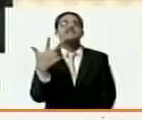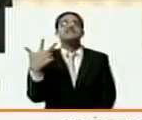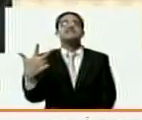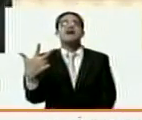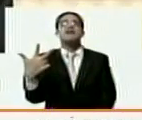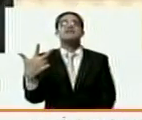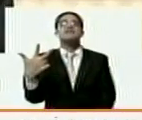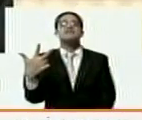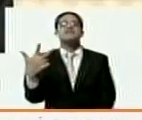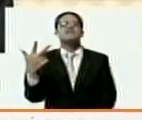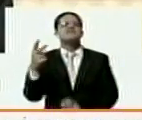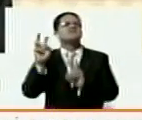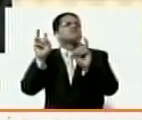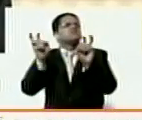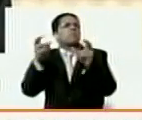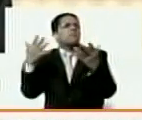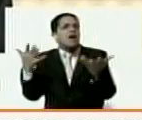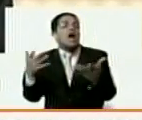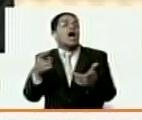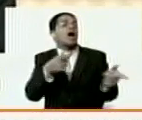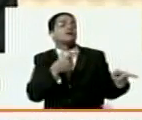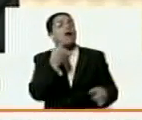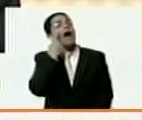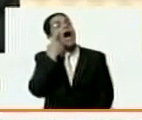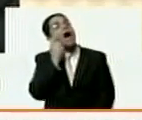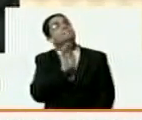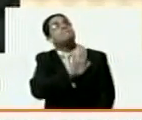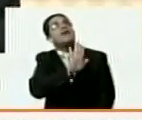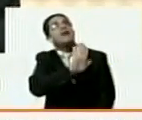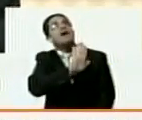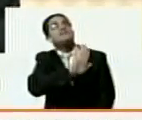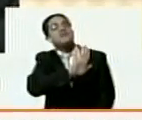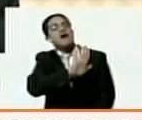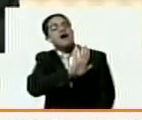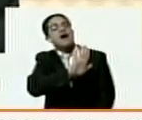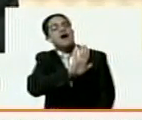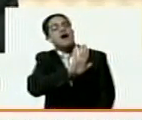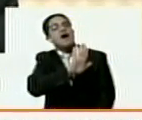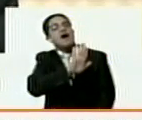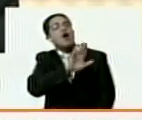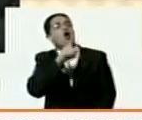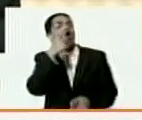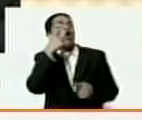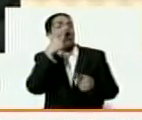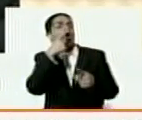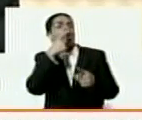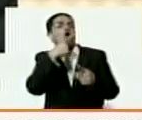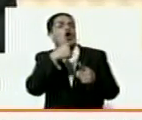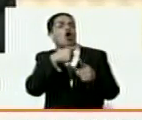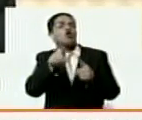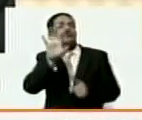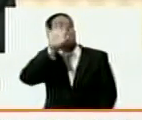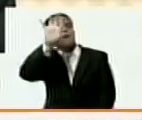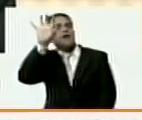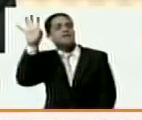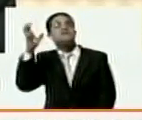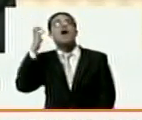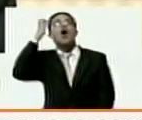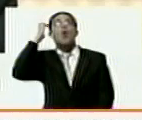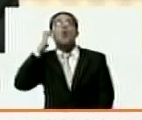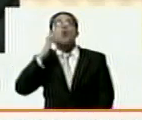reservaba ante las amenazas de las ex metrópolis europeas de recuperar